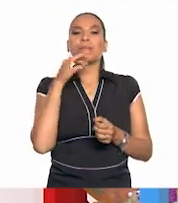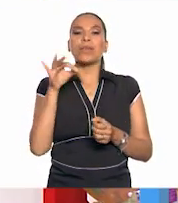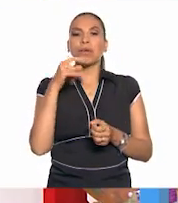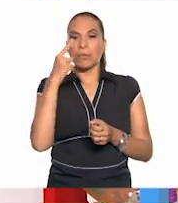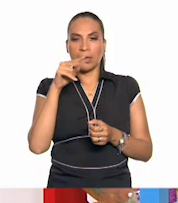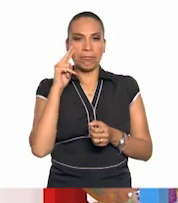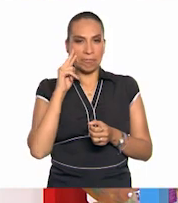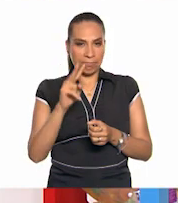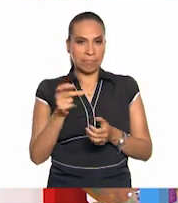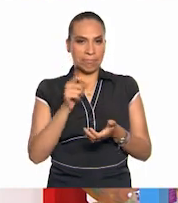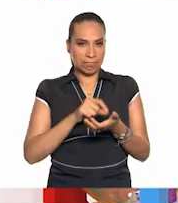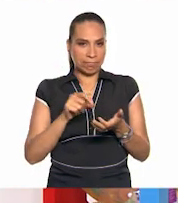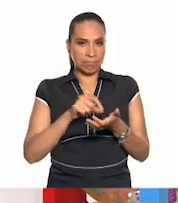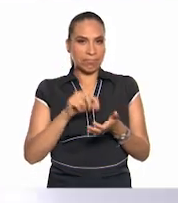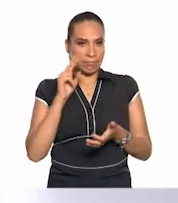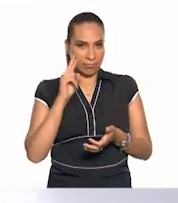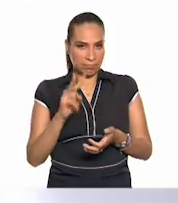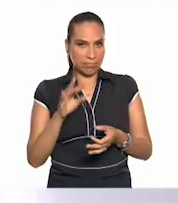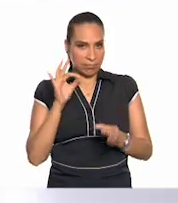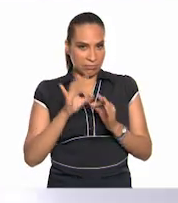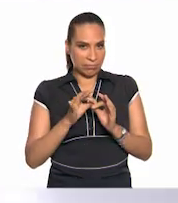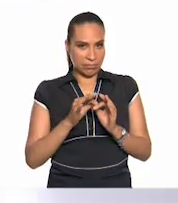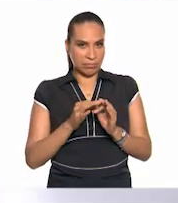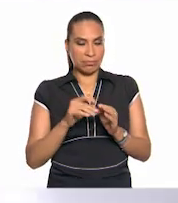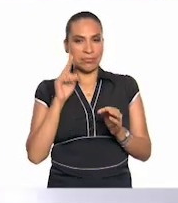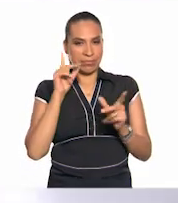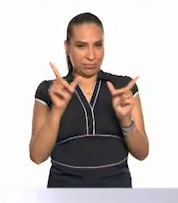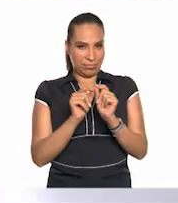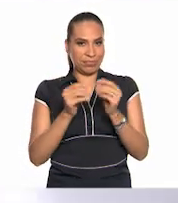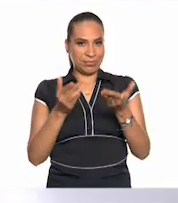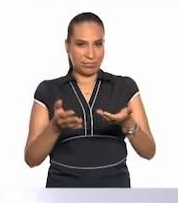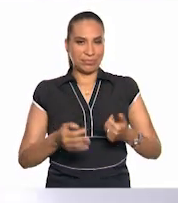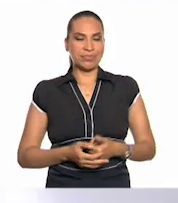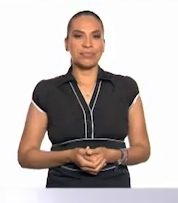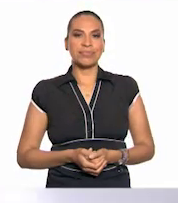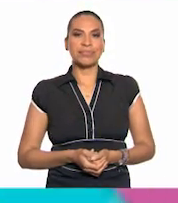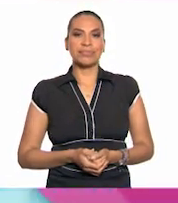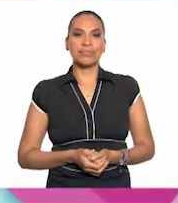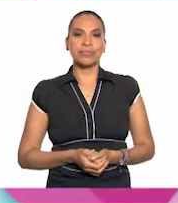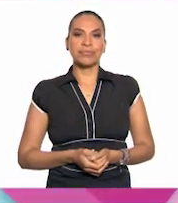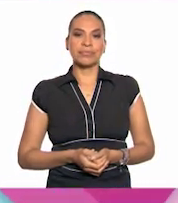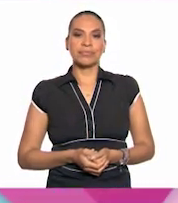tomen nota. ¿Listos? Vamos a ver. ¿Listas? La cápsula. Perfecto.